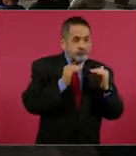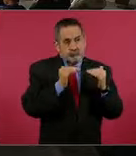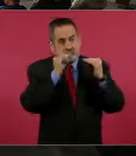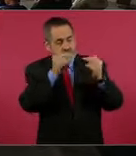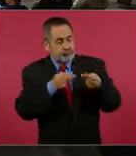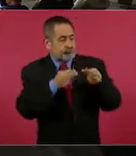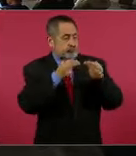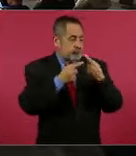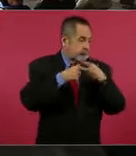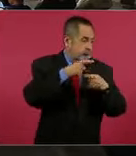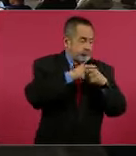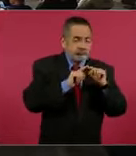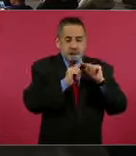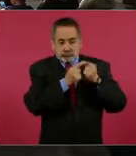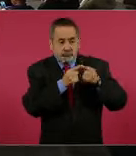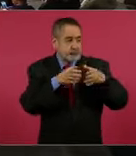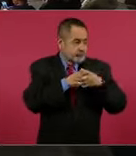arriba,